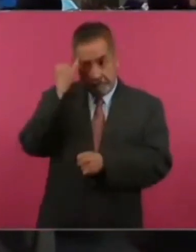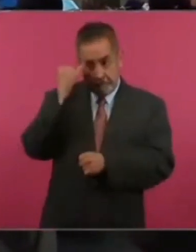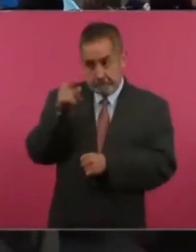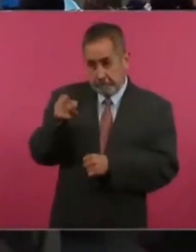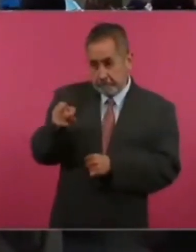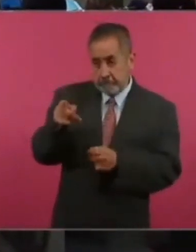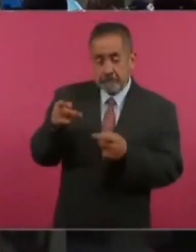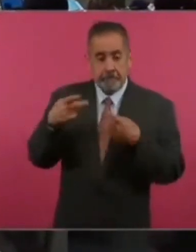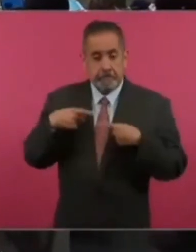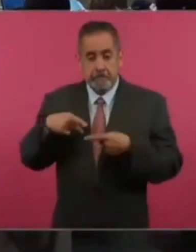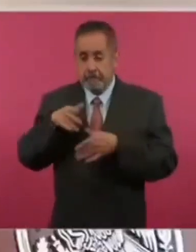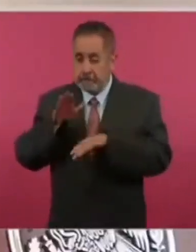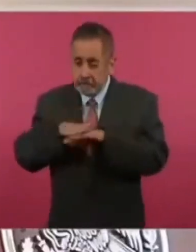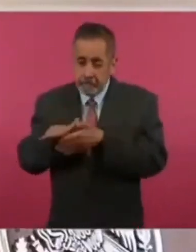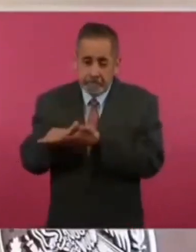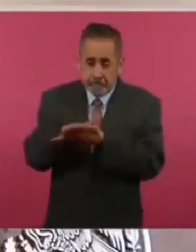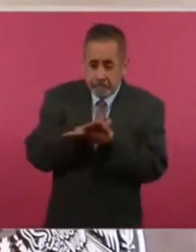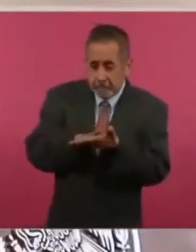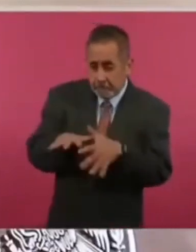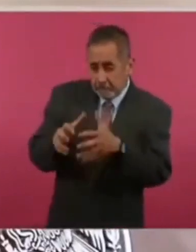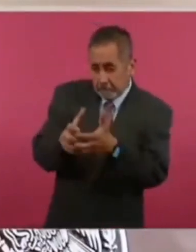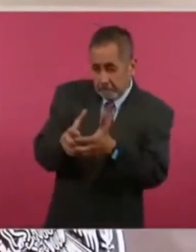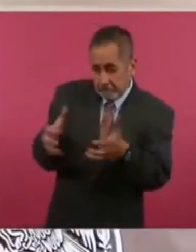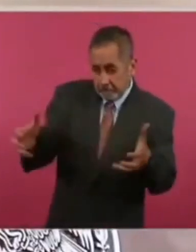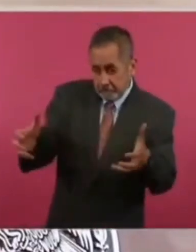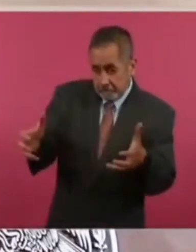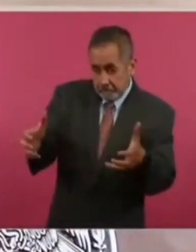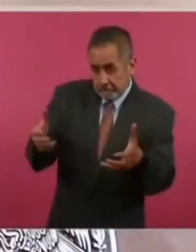de la base de la pirámide social hacia arriba,